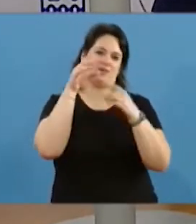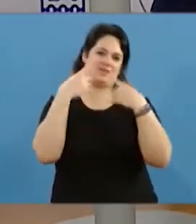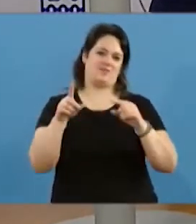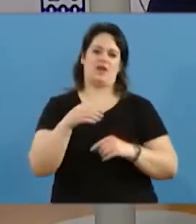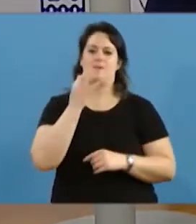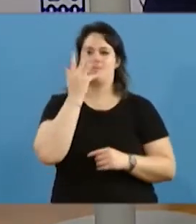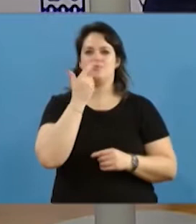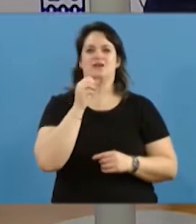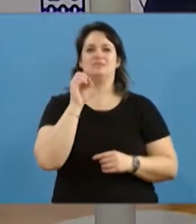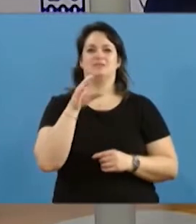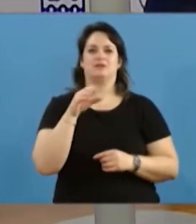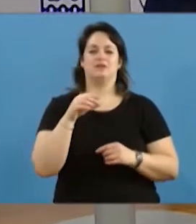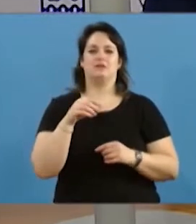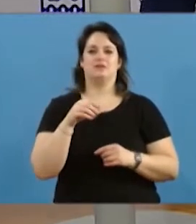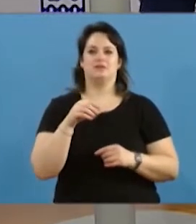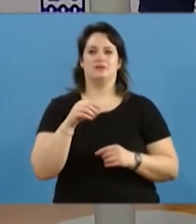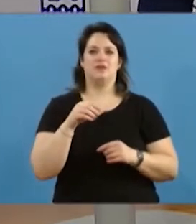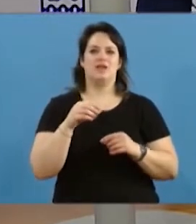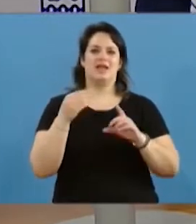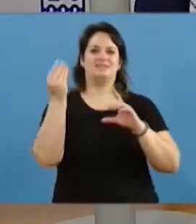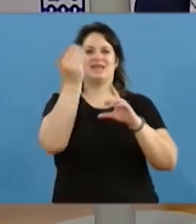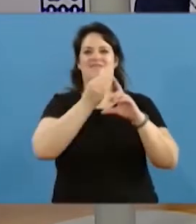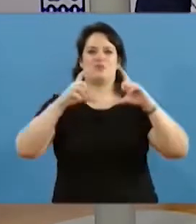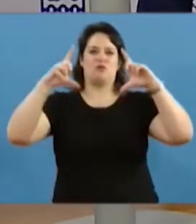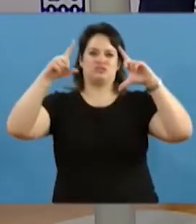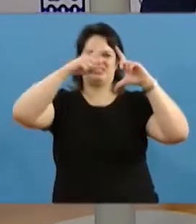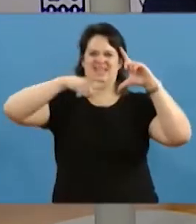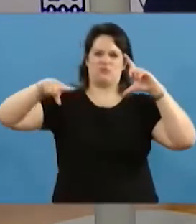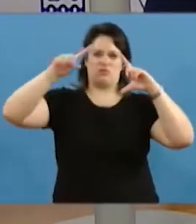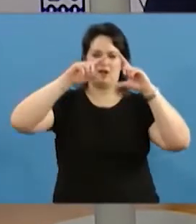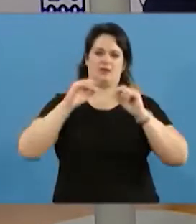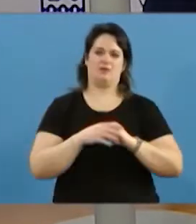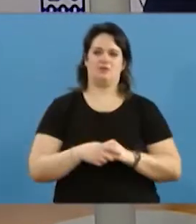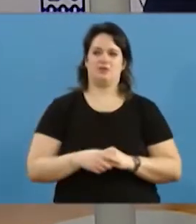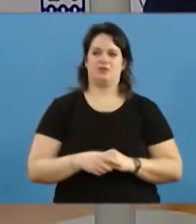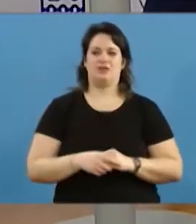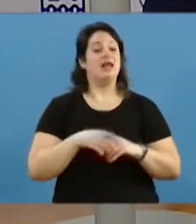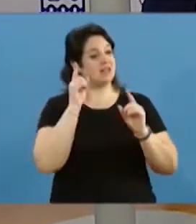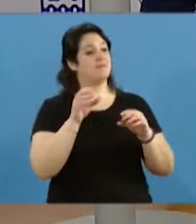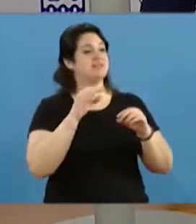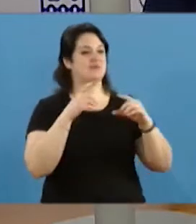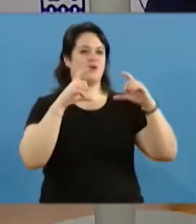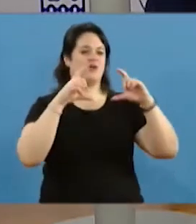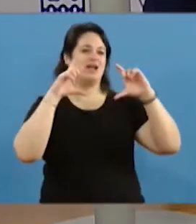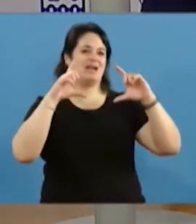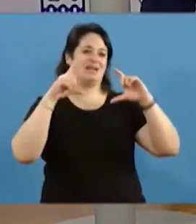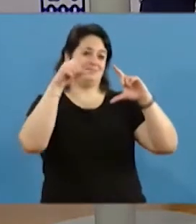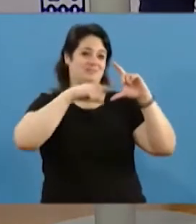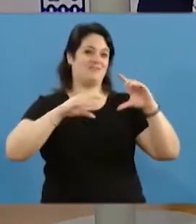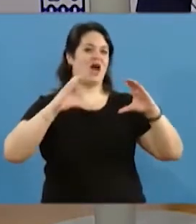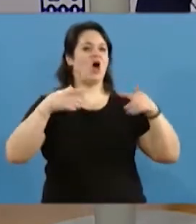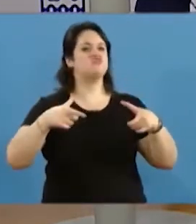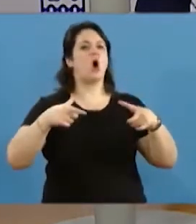mí me gusta el nombre de gráfico circular. Pero a también mí me le podemos gusta decir gráfico de torta. De torta. Mm, sí, me gusta a